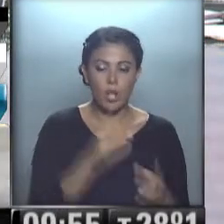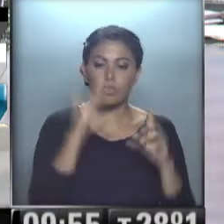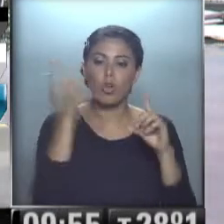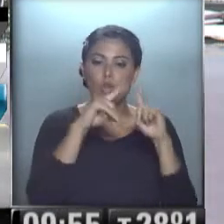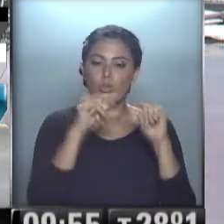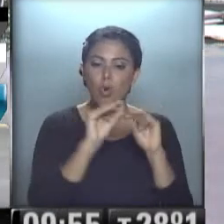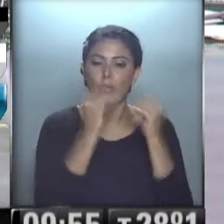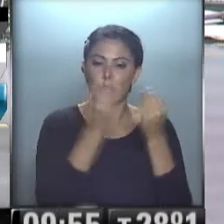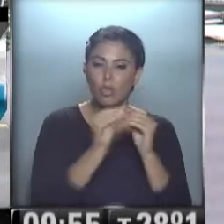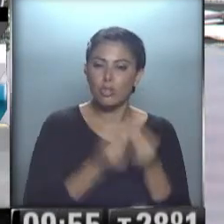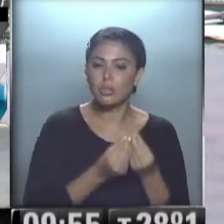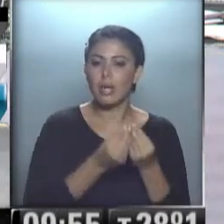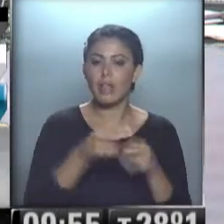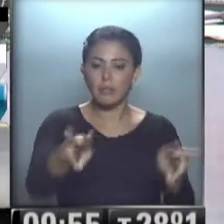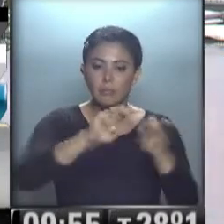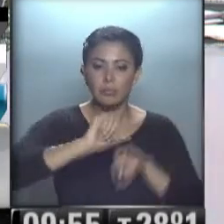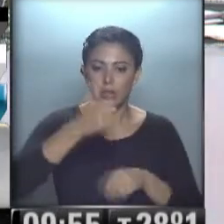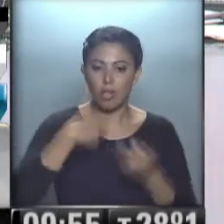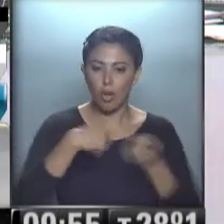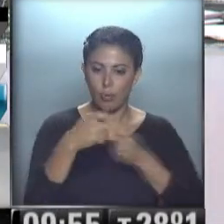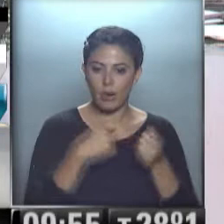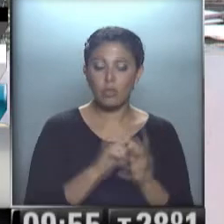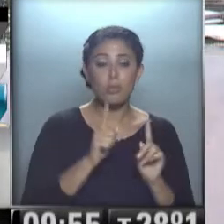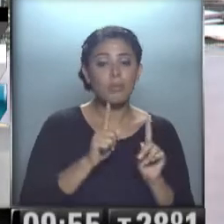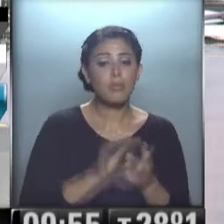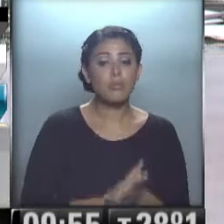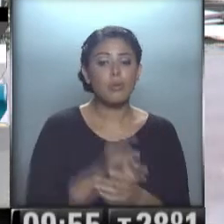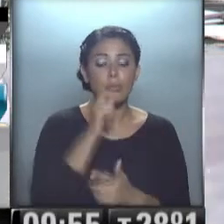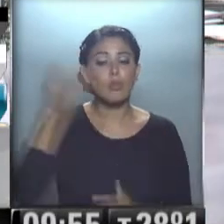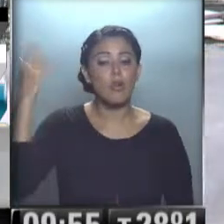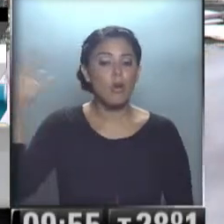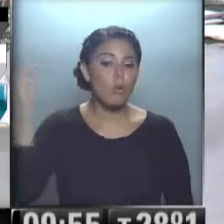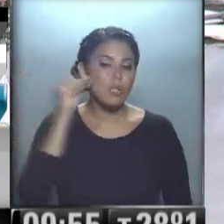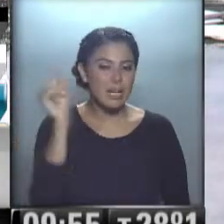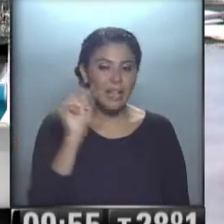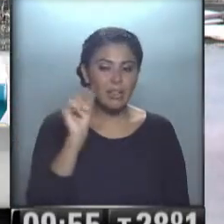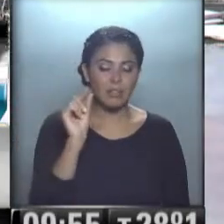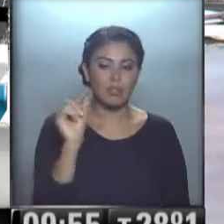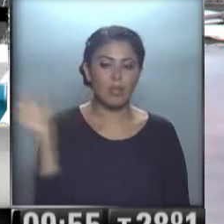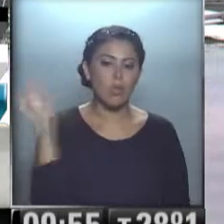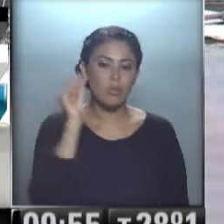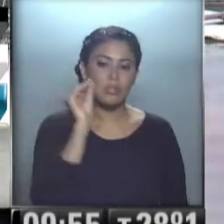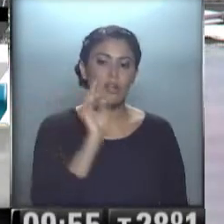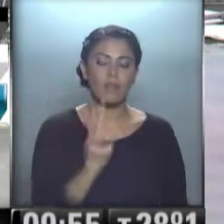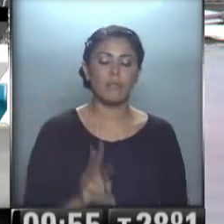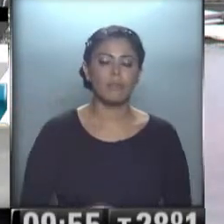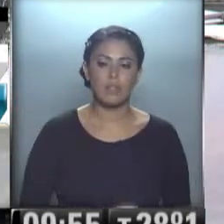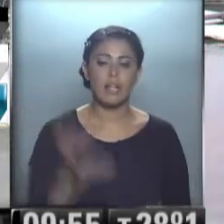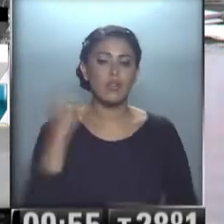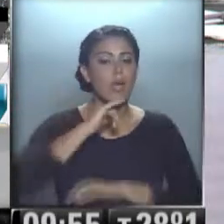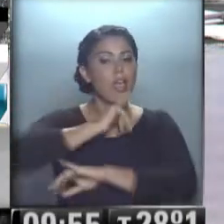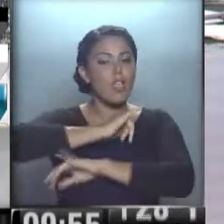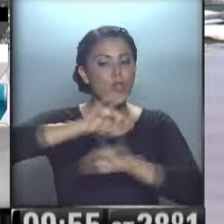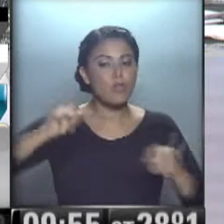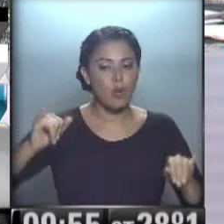las cifras del superávit comercial esto está vinculado con lo que escuchábamos hace un rato que anunciaba